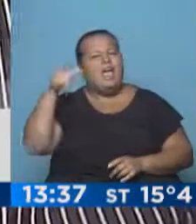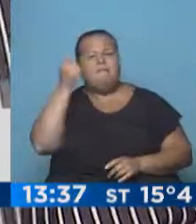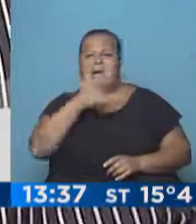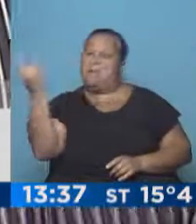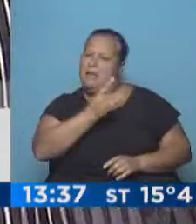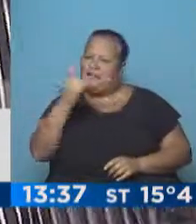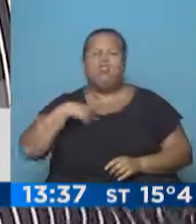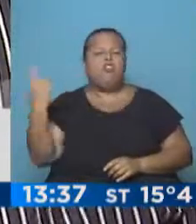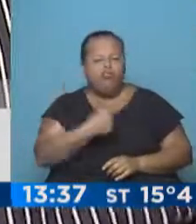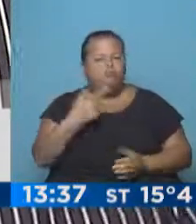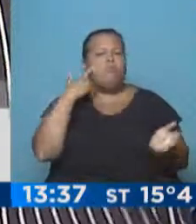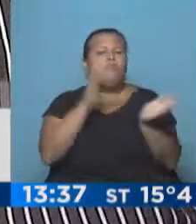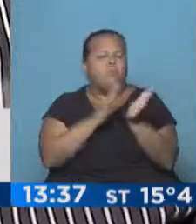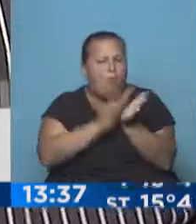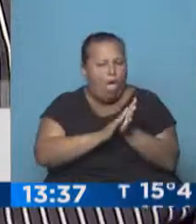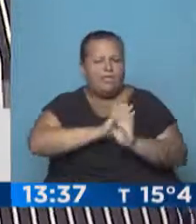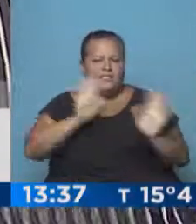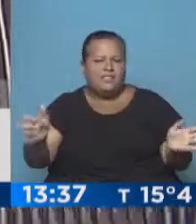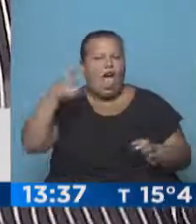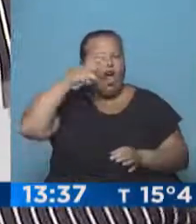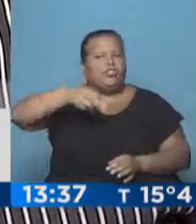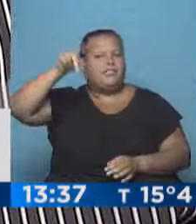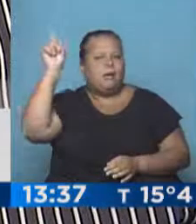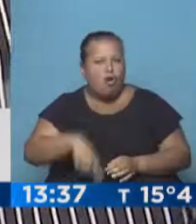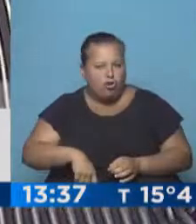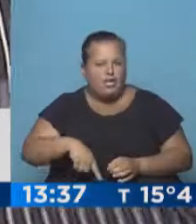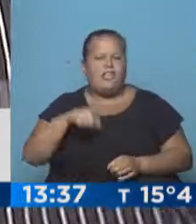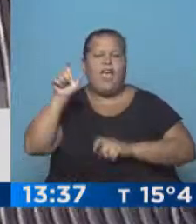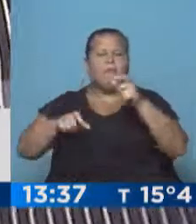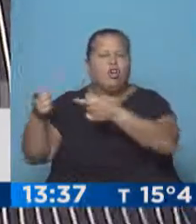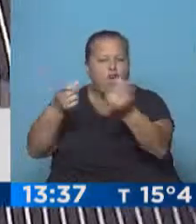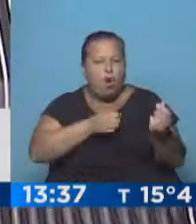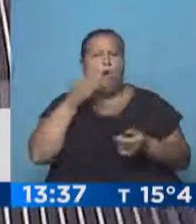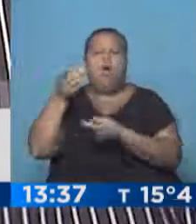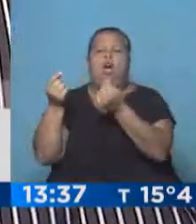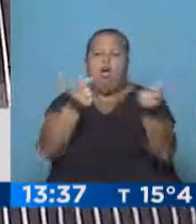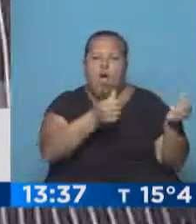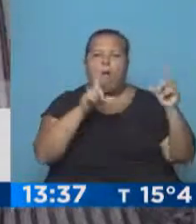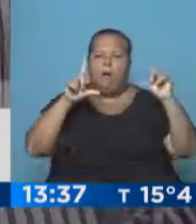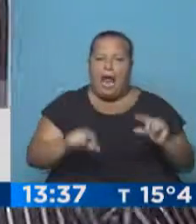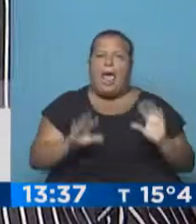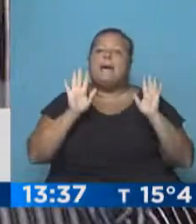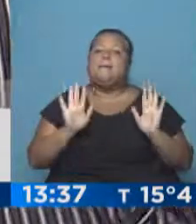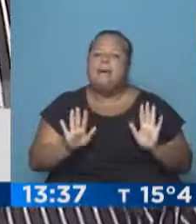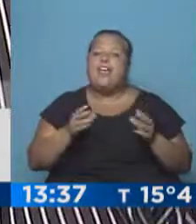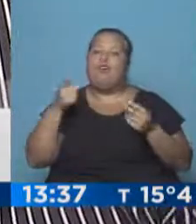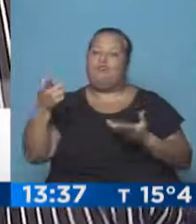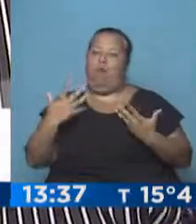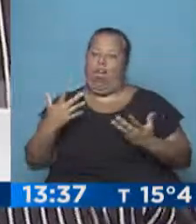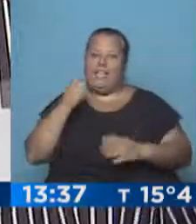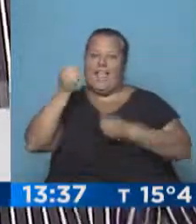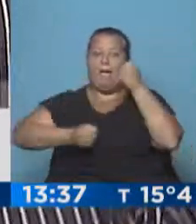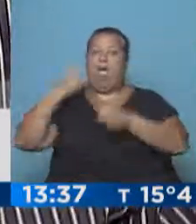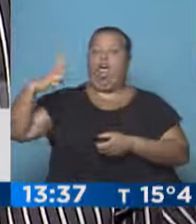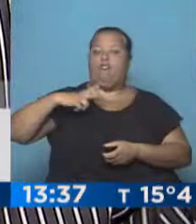este tema. Nosotros hemos tenido relevamientos del 80% de los consumidores que van y pueden obtener precios. Lo que pasa es que molesta a los grandes